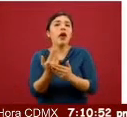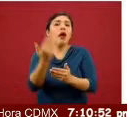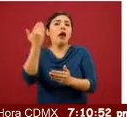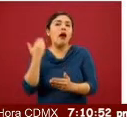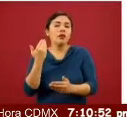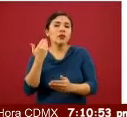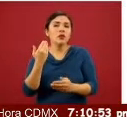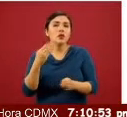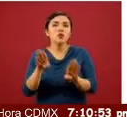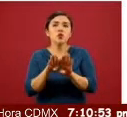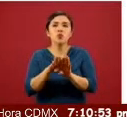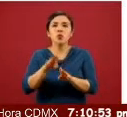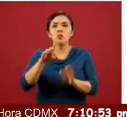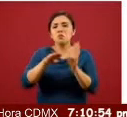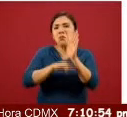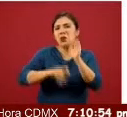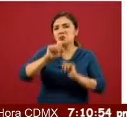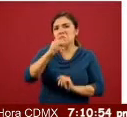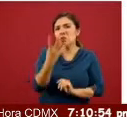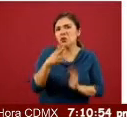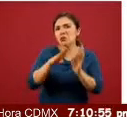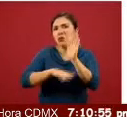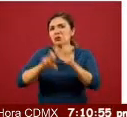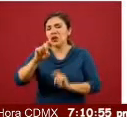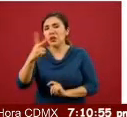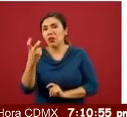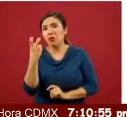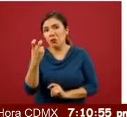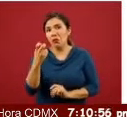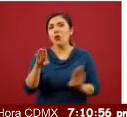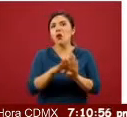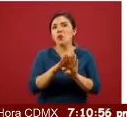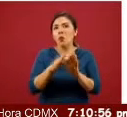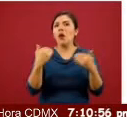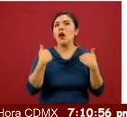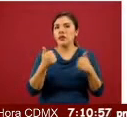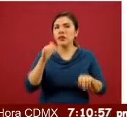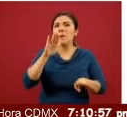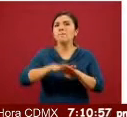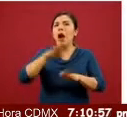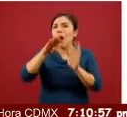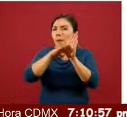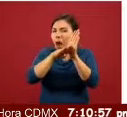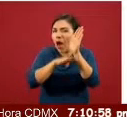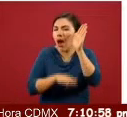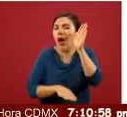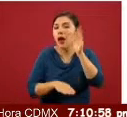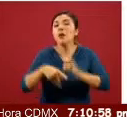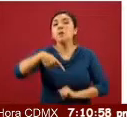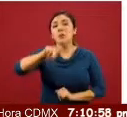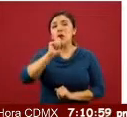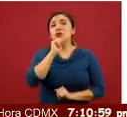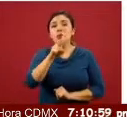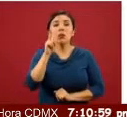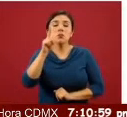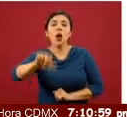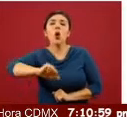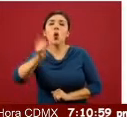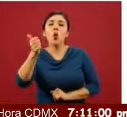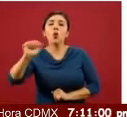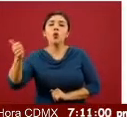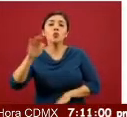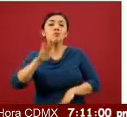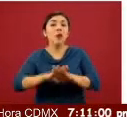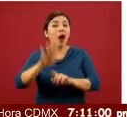menos 24 y en menos 32. Eso ya es una tendencia un poco más hacia la baja, pero también podemos entonces ver que la